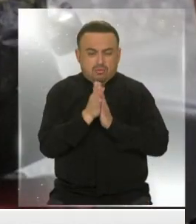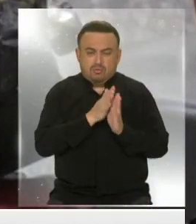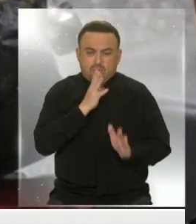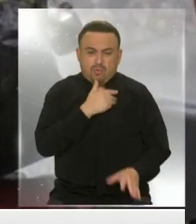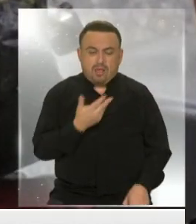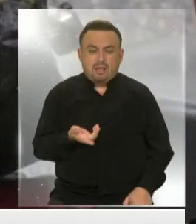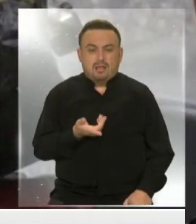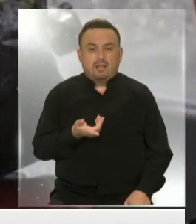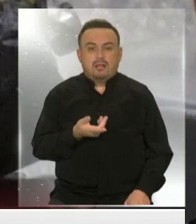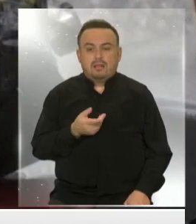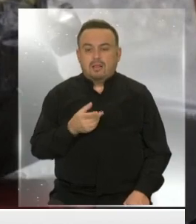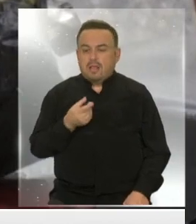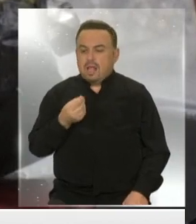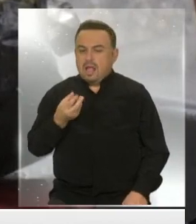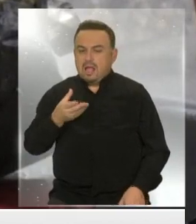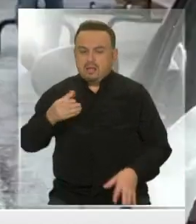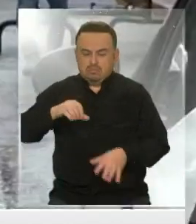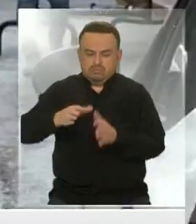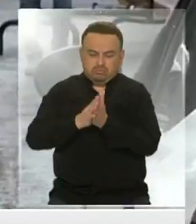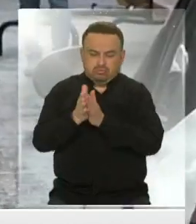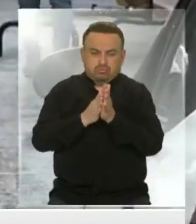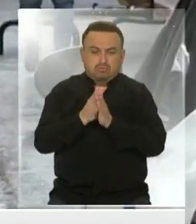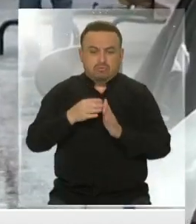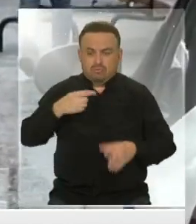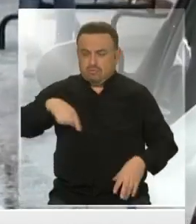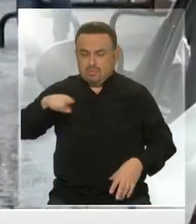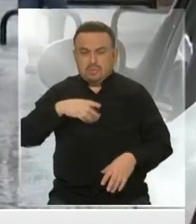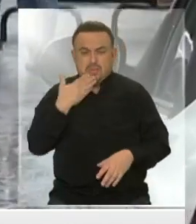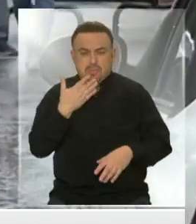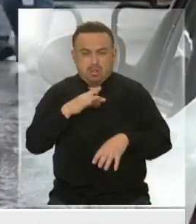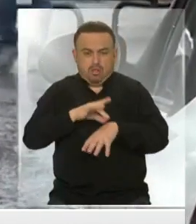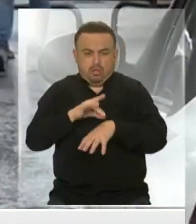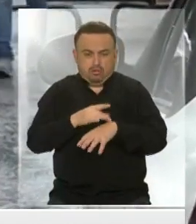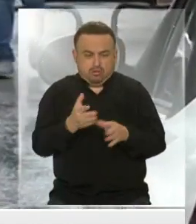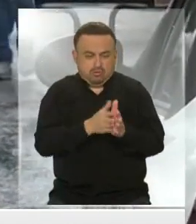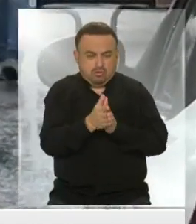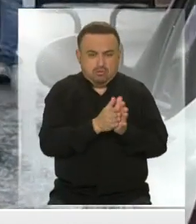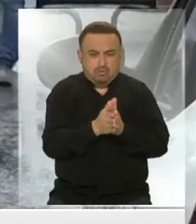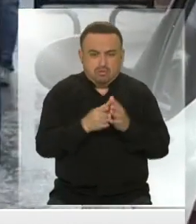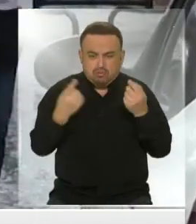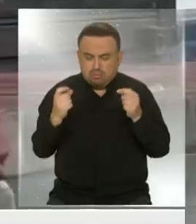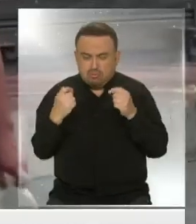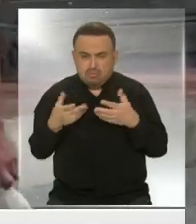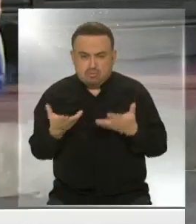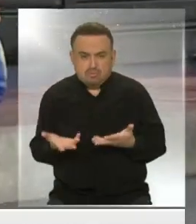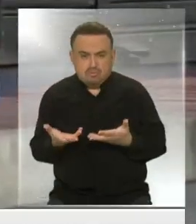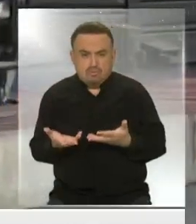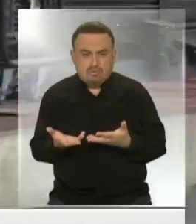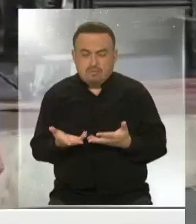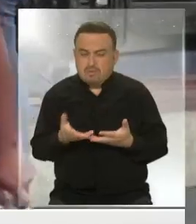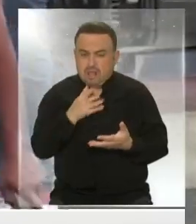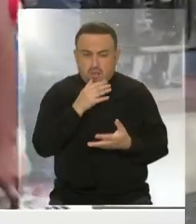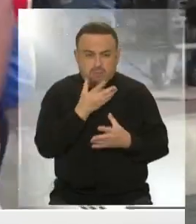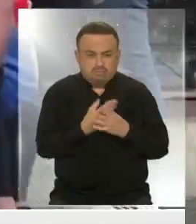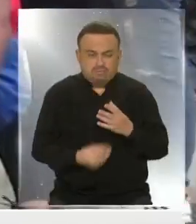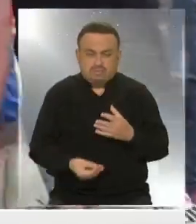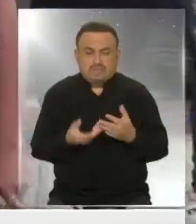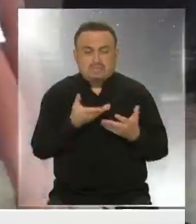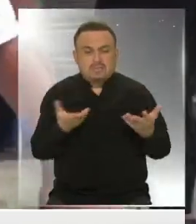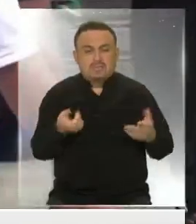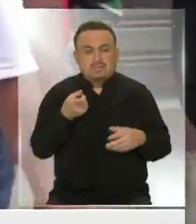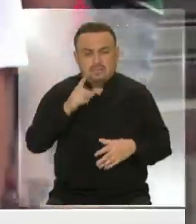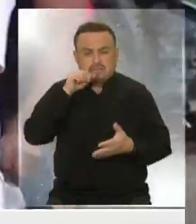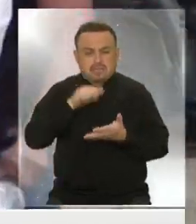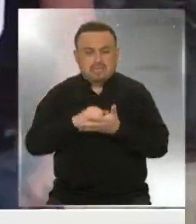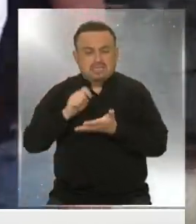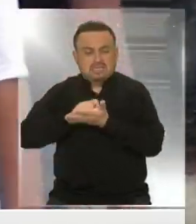menos con jabón no solo para los pacientes estamos hablando también para los médicos los que tratan a estas personas con estos antecedentes reclaman